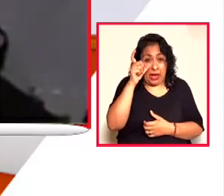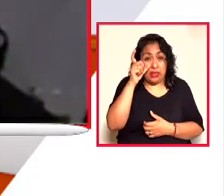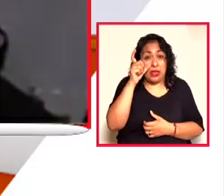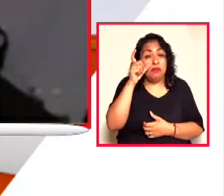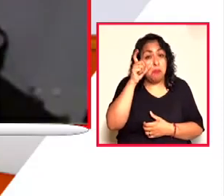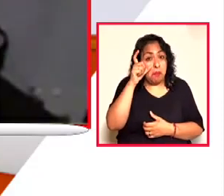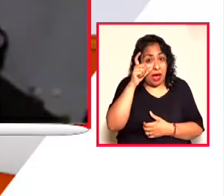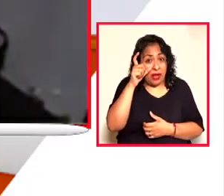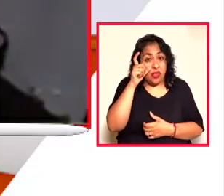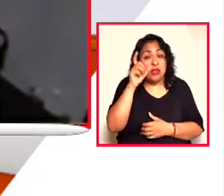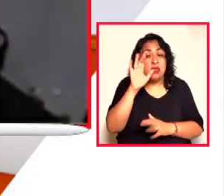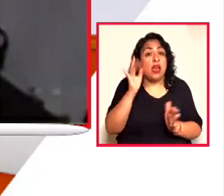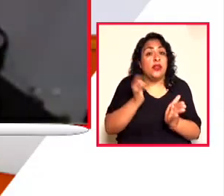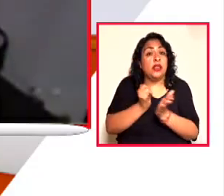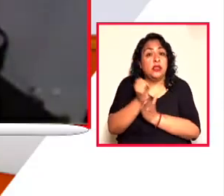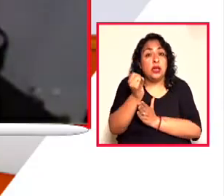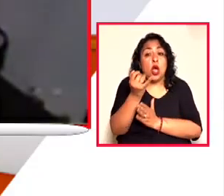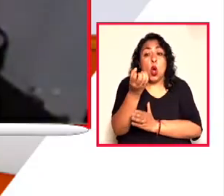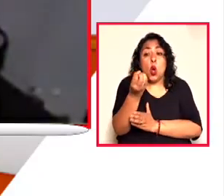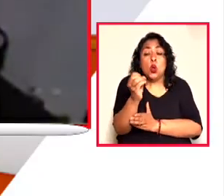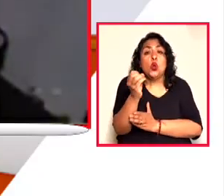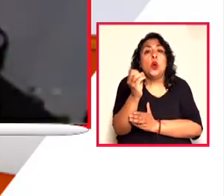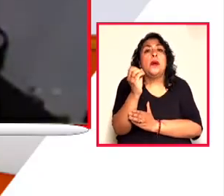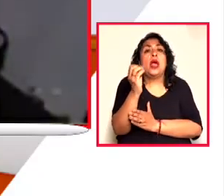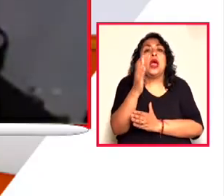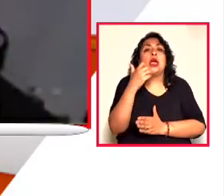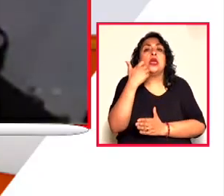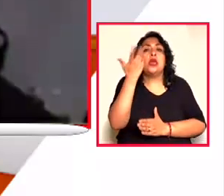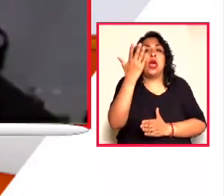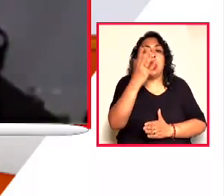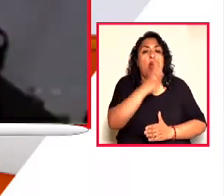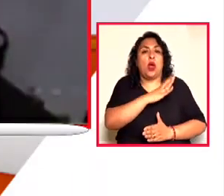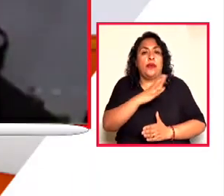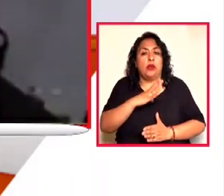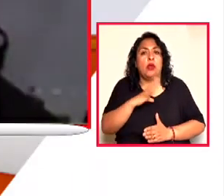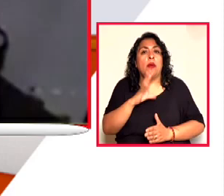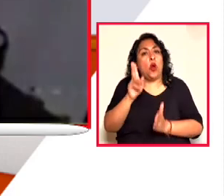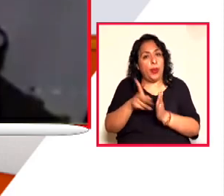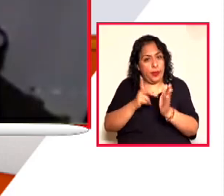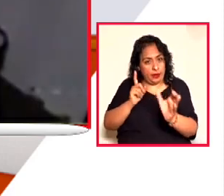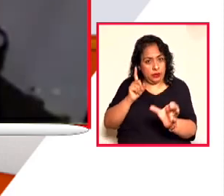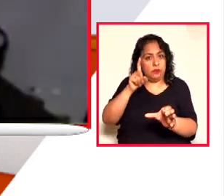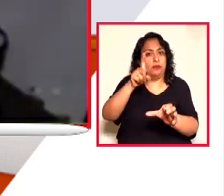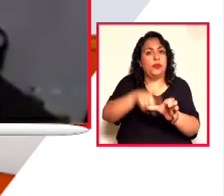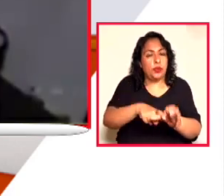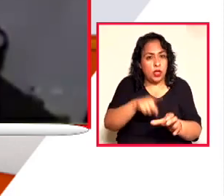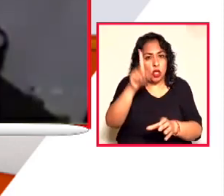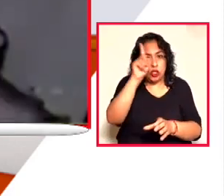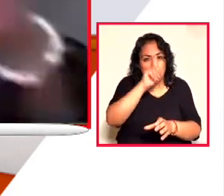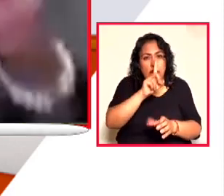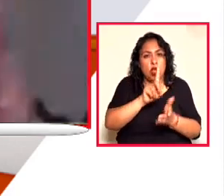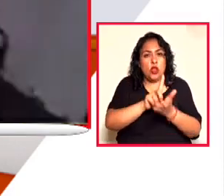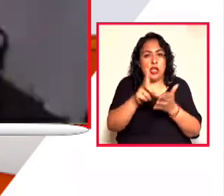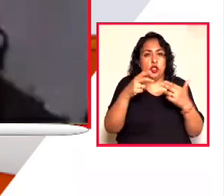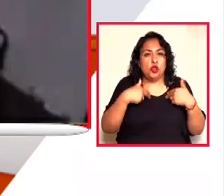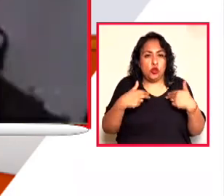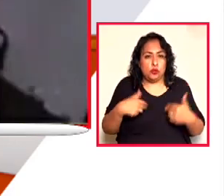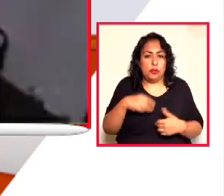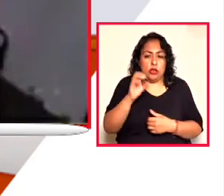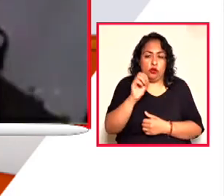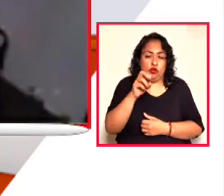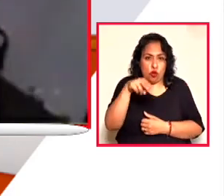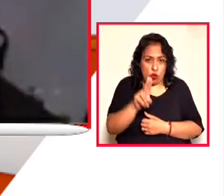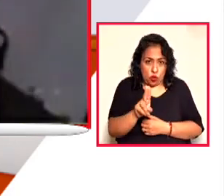decidido que en octubre presentará su candidatura para regresar al Consejo de Derechos Humanos de Naciones Unidas. En este